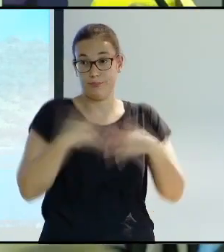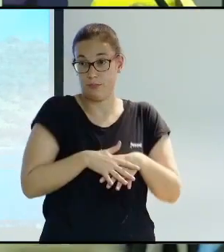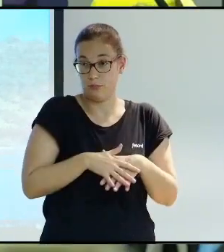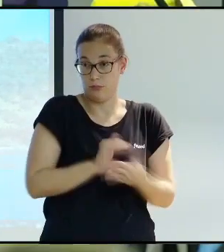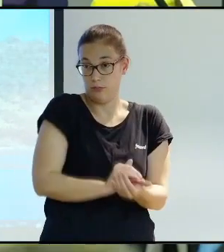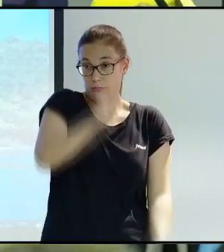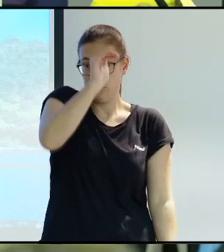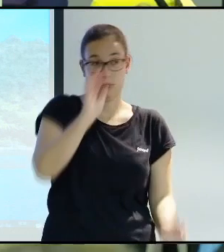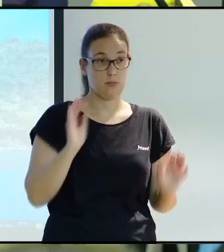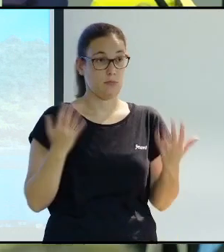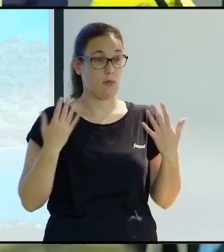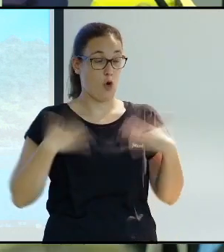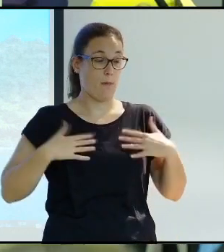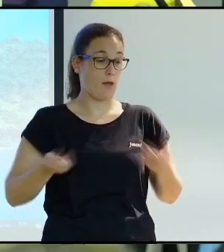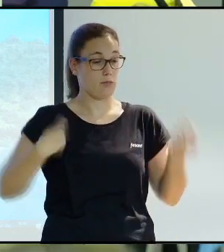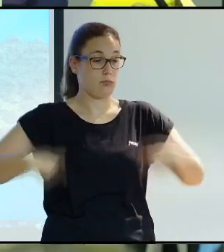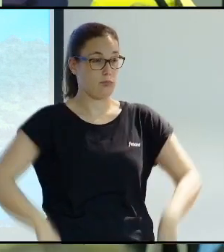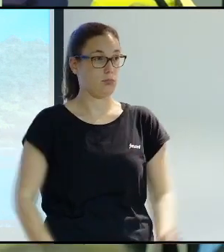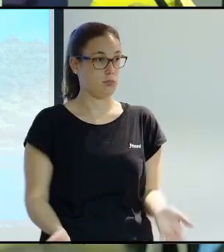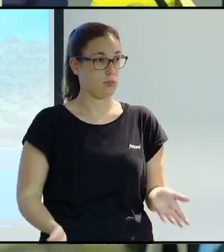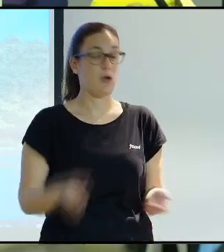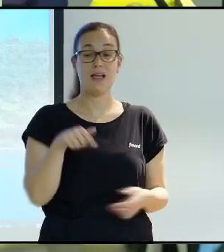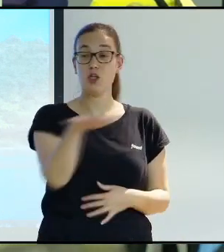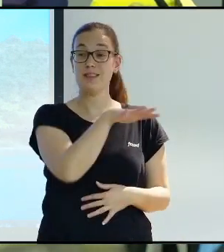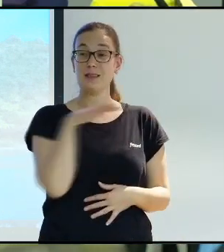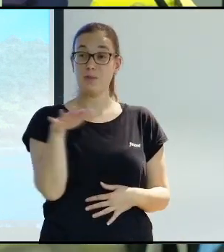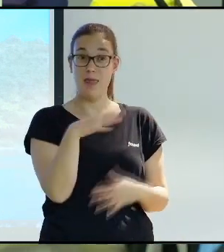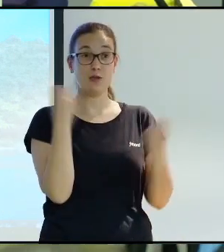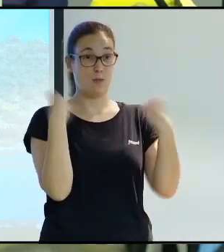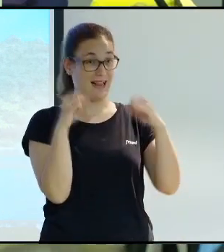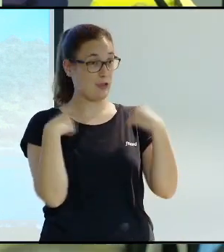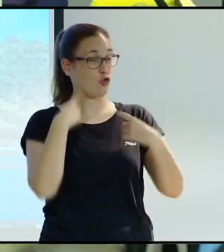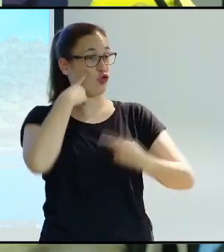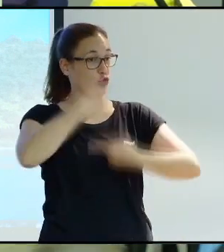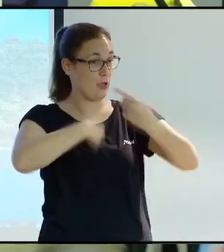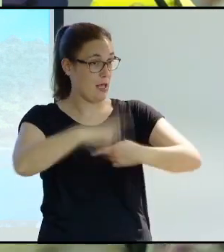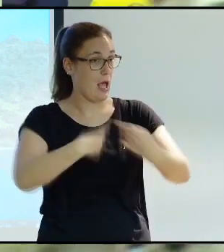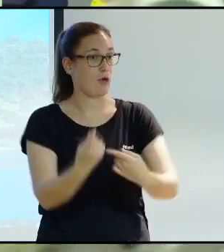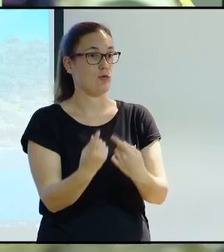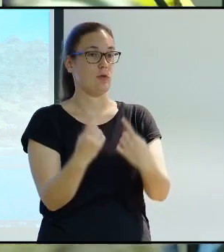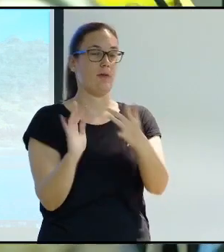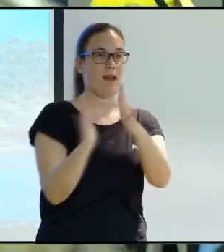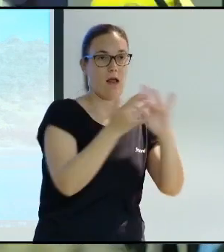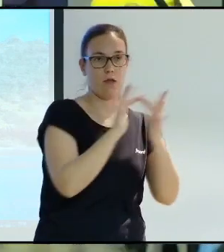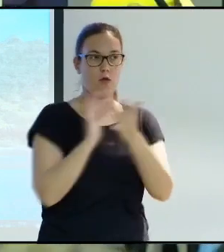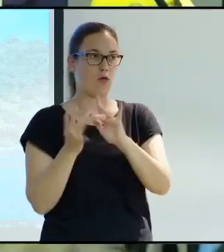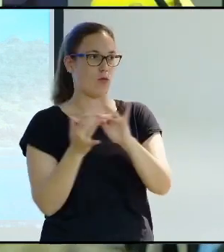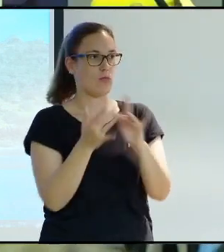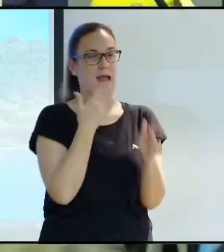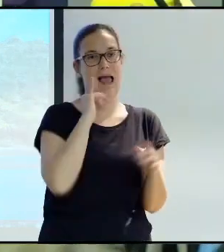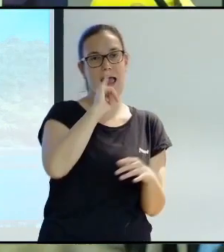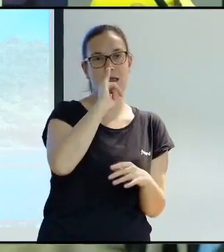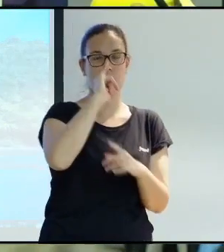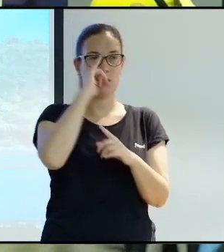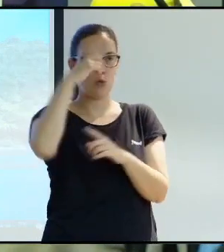en esos espacios prácticos, cotidianos, de interacción, contextuales, donde está la cultura, los estereotipos y un